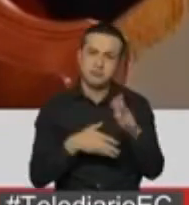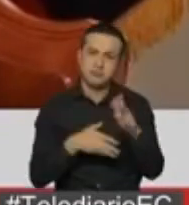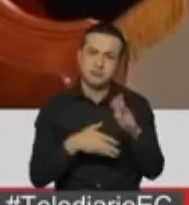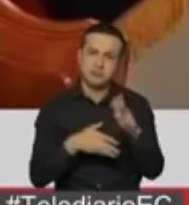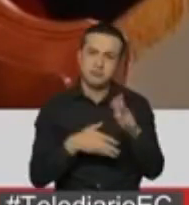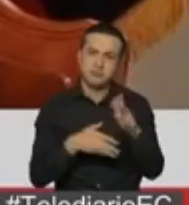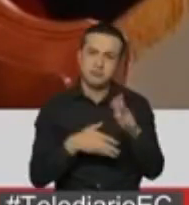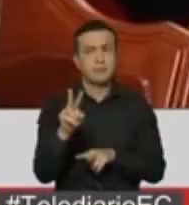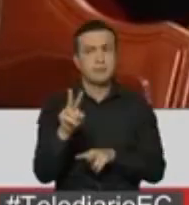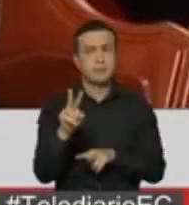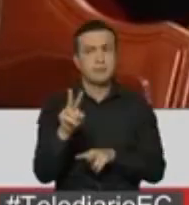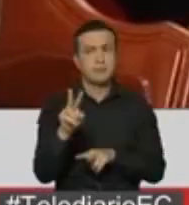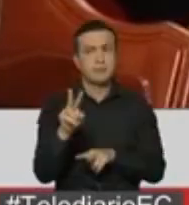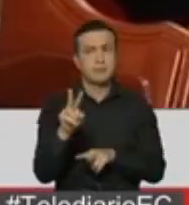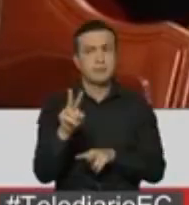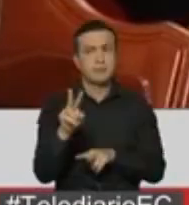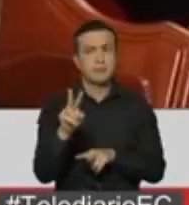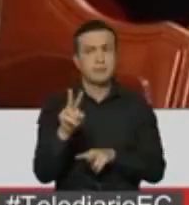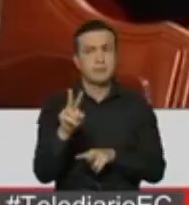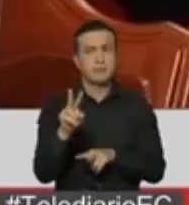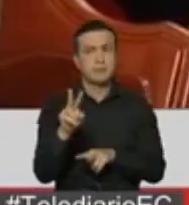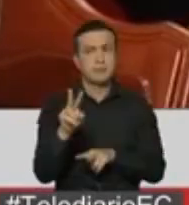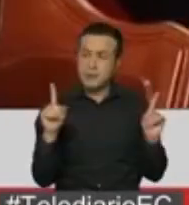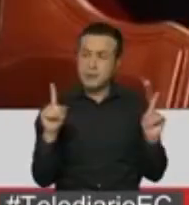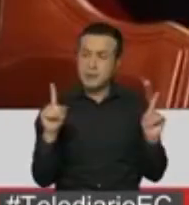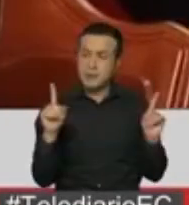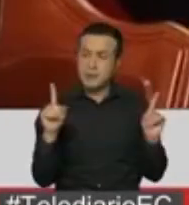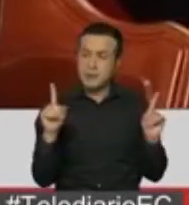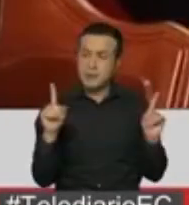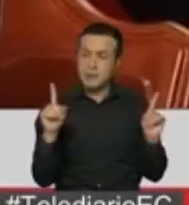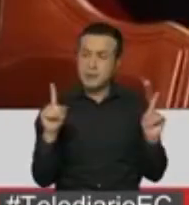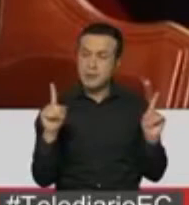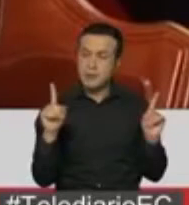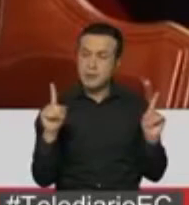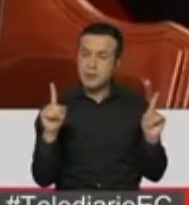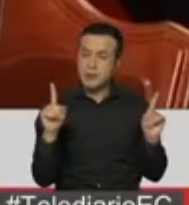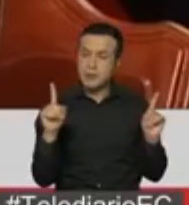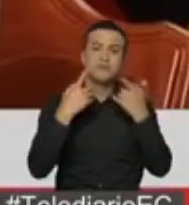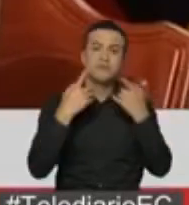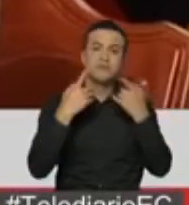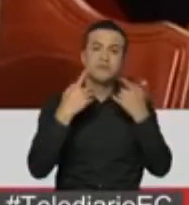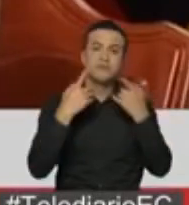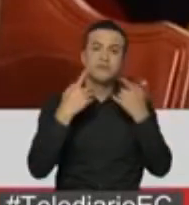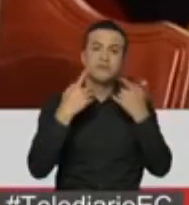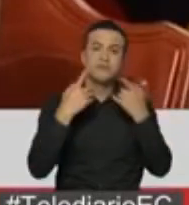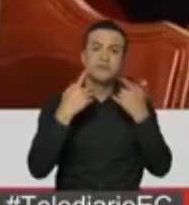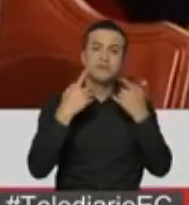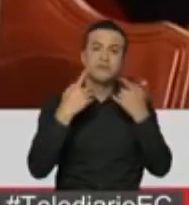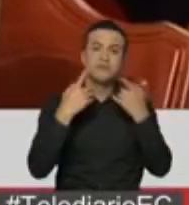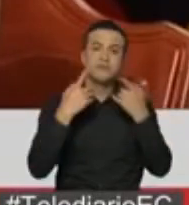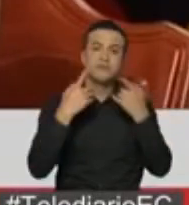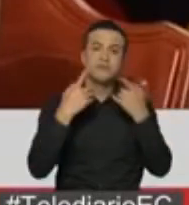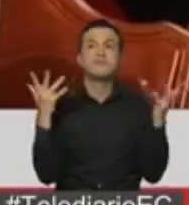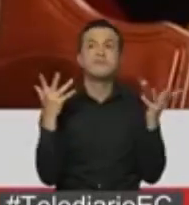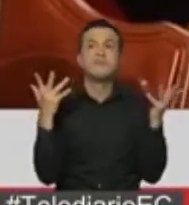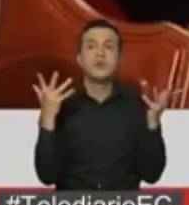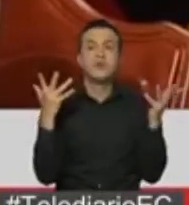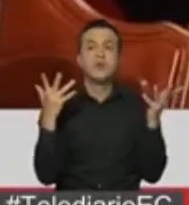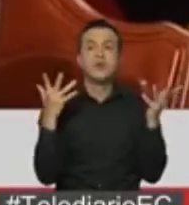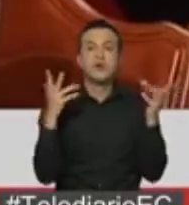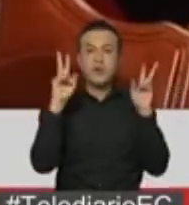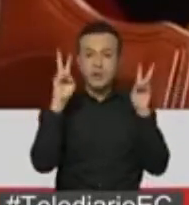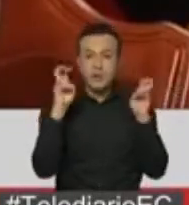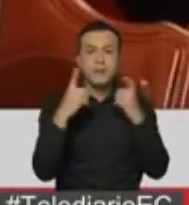así que no me voy a referir a eso, pero sí me voy a referir a la publicación de un extracto, de un pedazo, de un